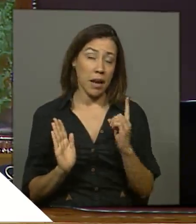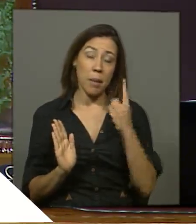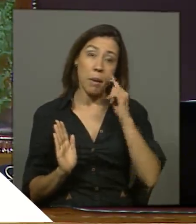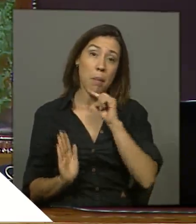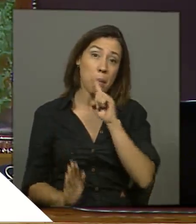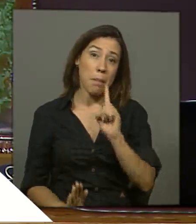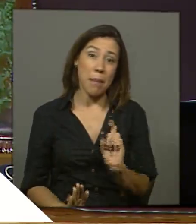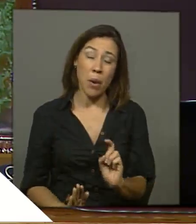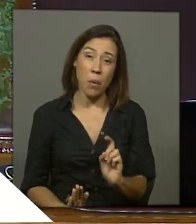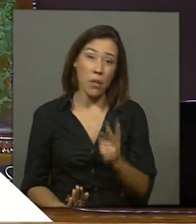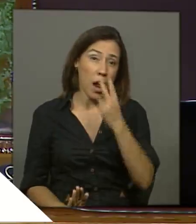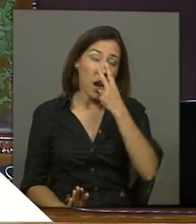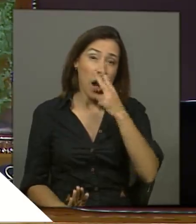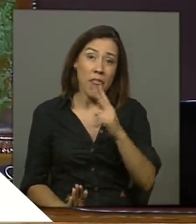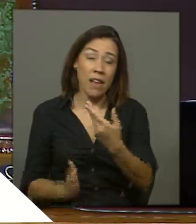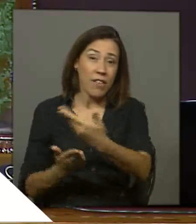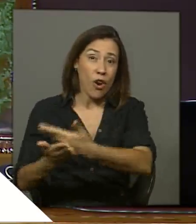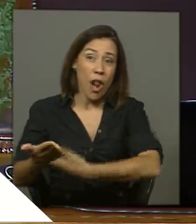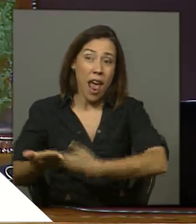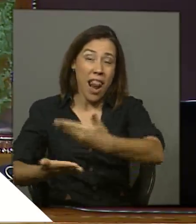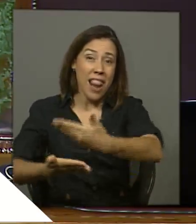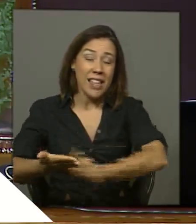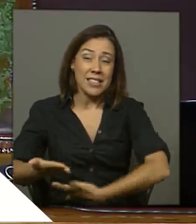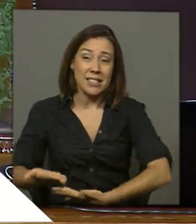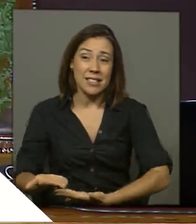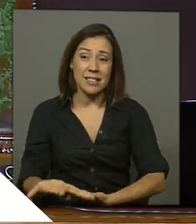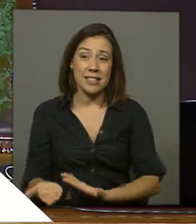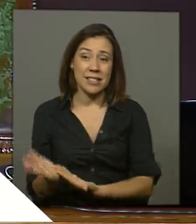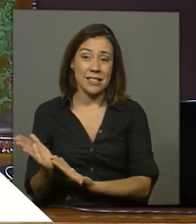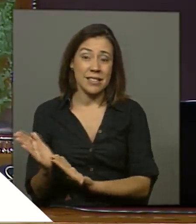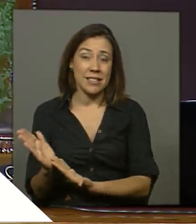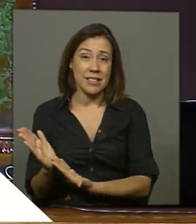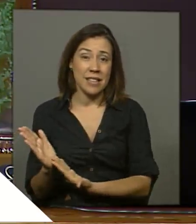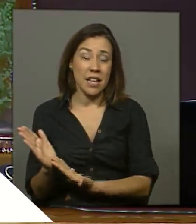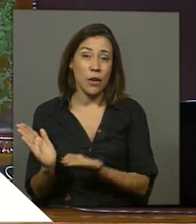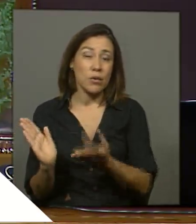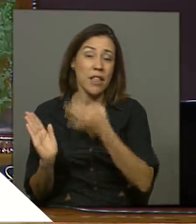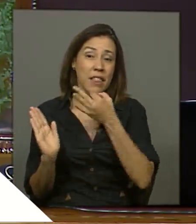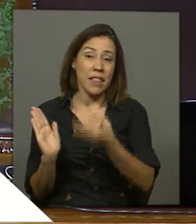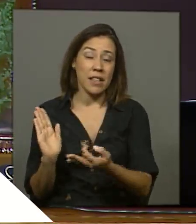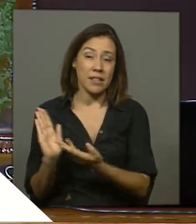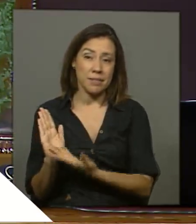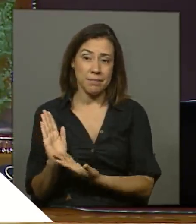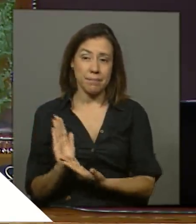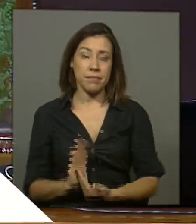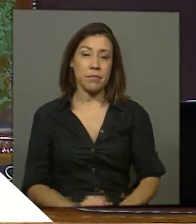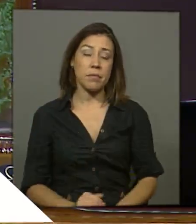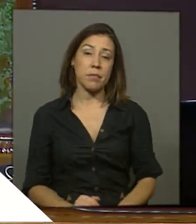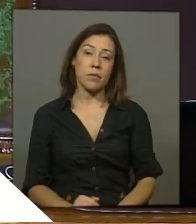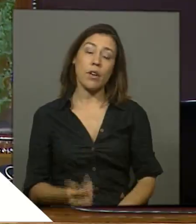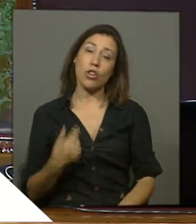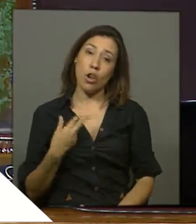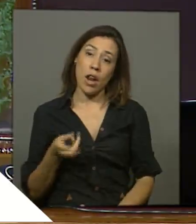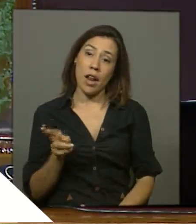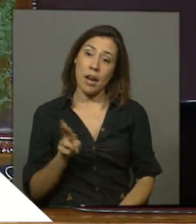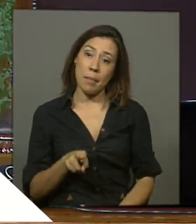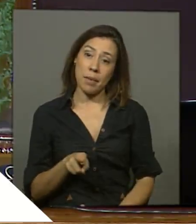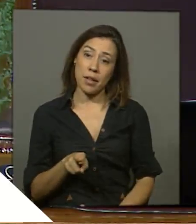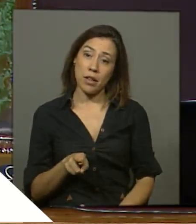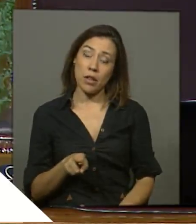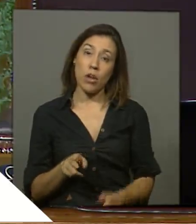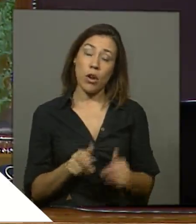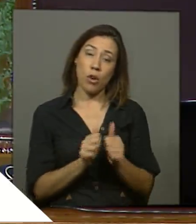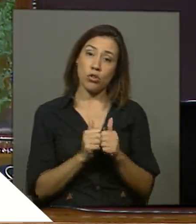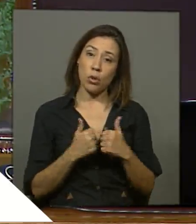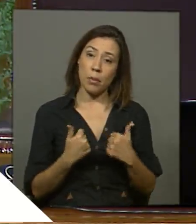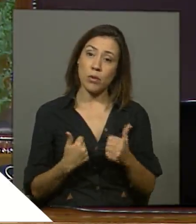pregunta no tiene que ver con la con la los temas que usted planteó en su intervención por eso le le reitero que en opinión de